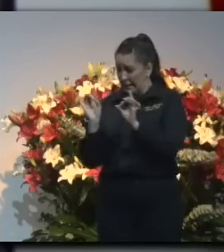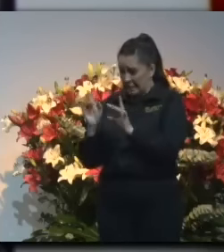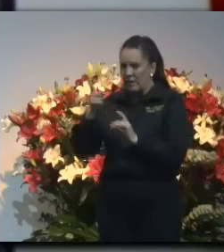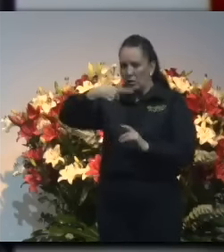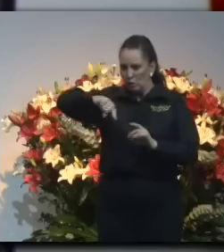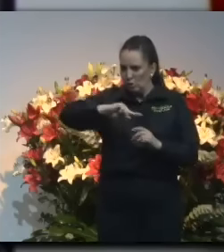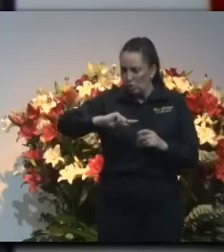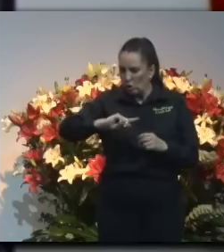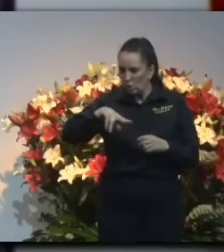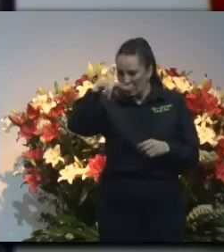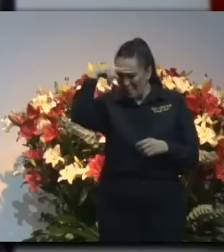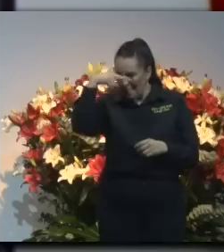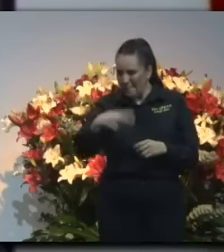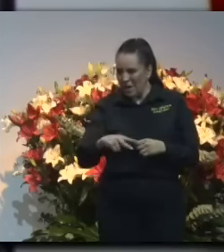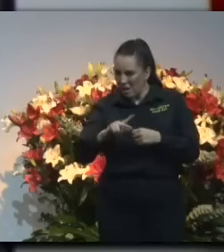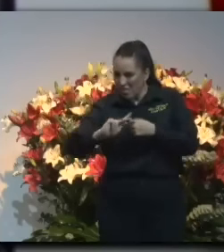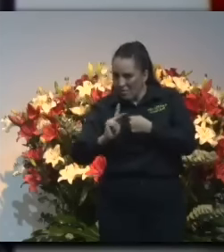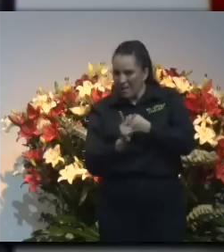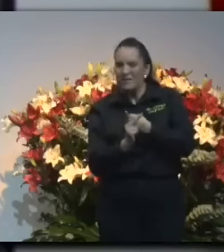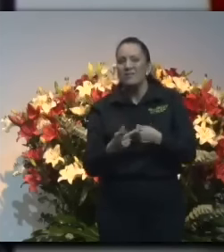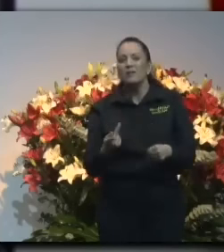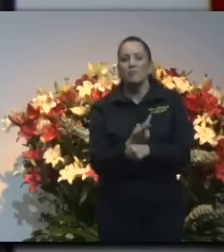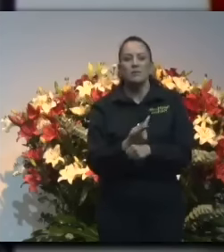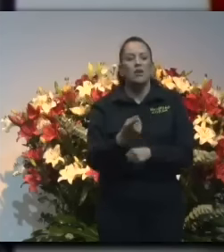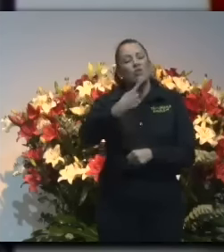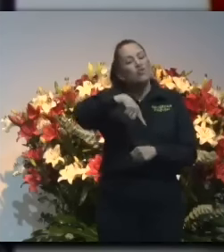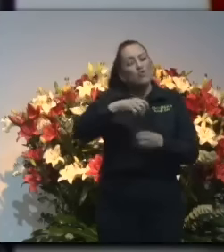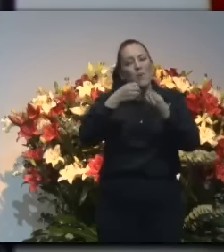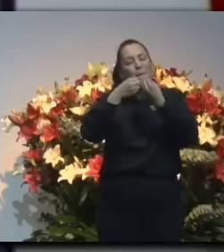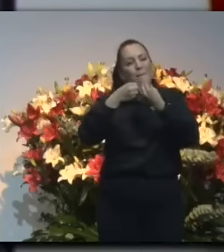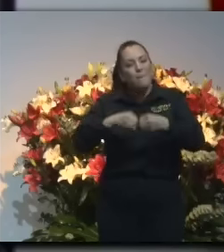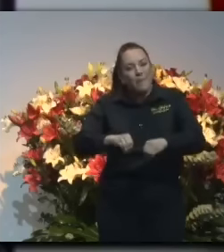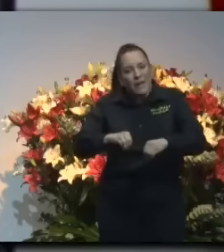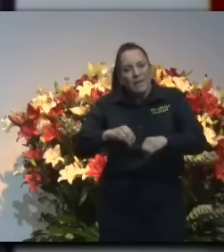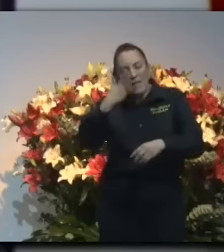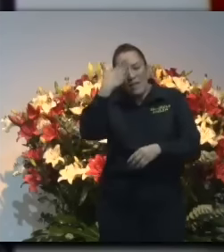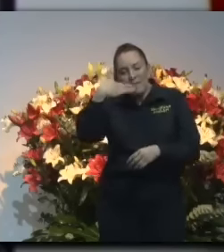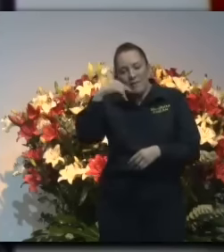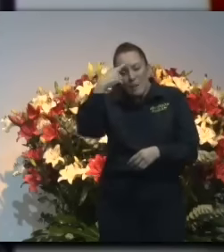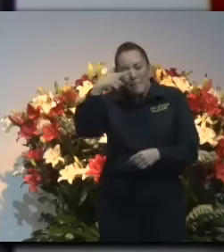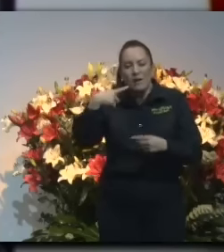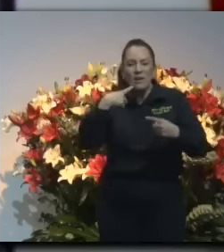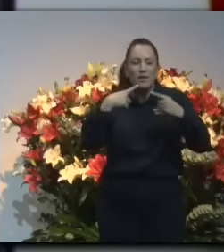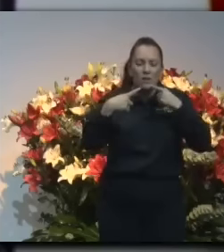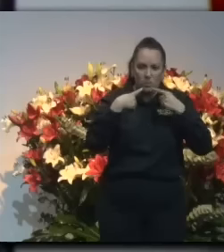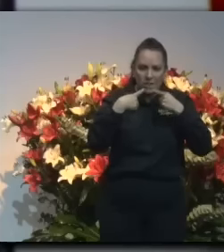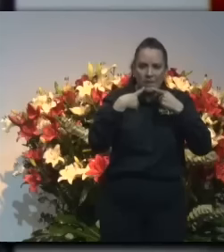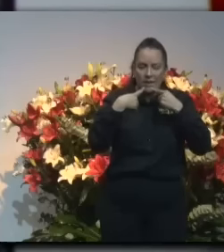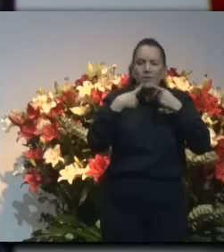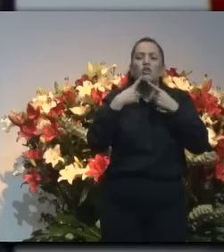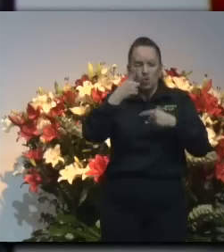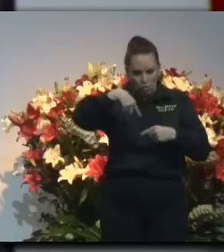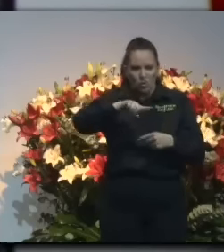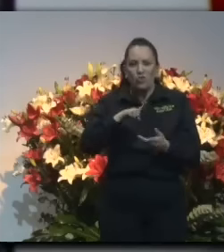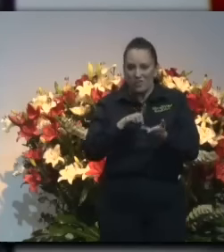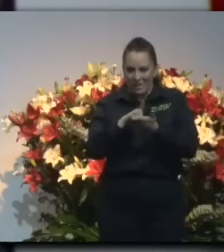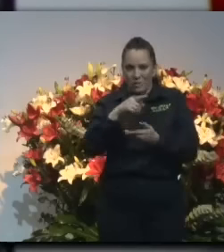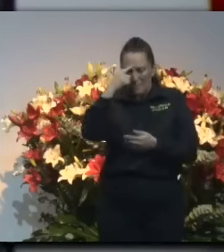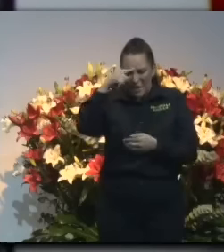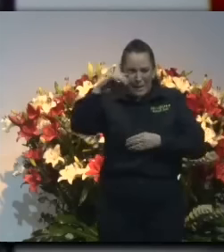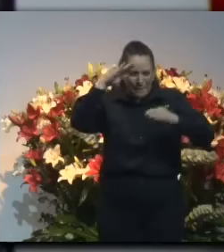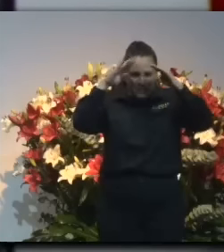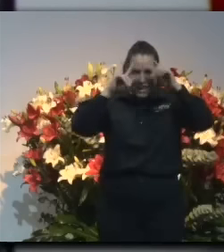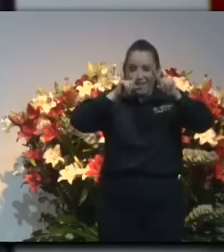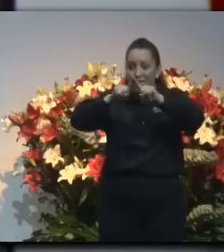país es que estamos perdiendo esta capacidad de dialogar. Tenemos derecho a pensar distinto, pero creo que sobre todo tenemos que aprender